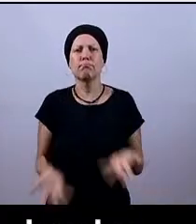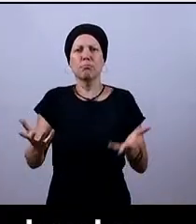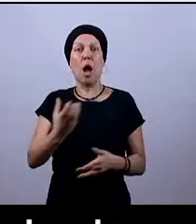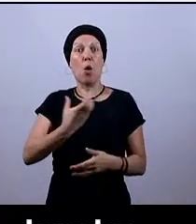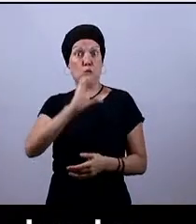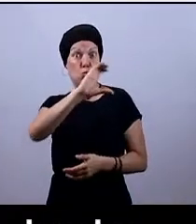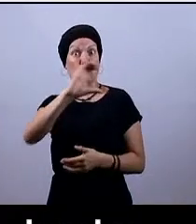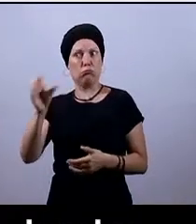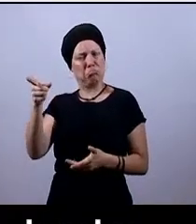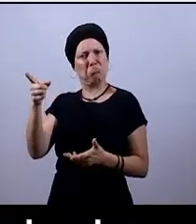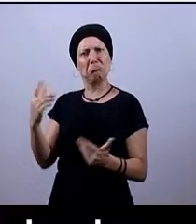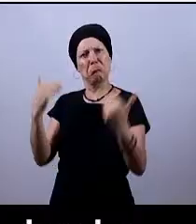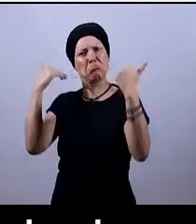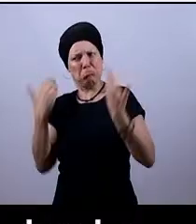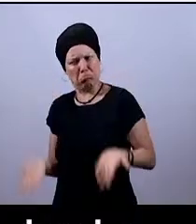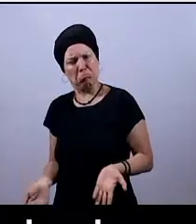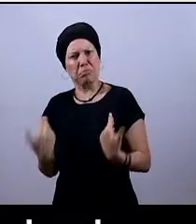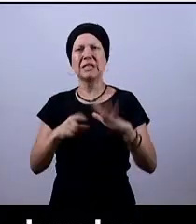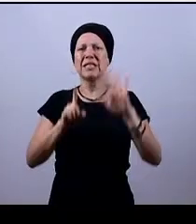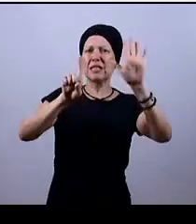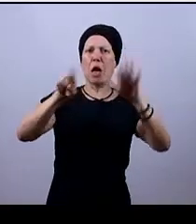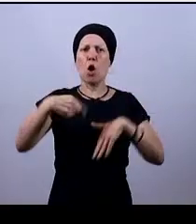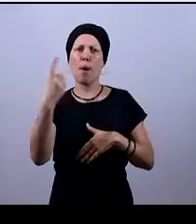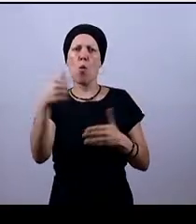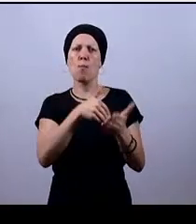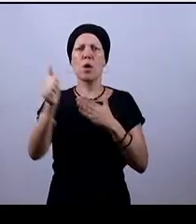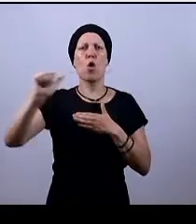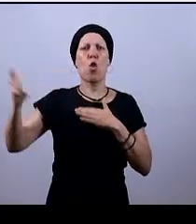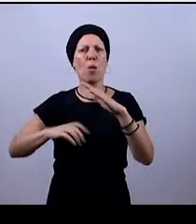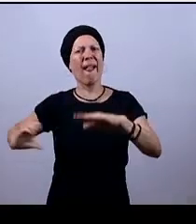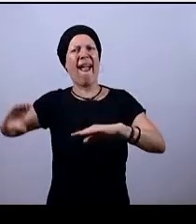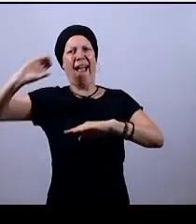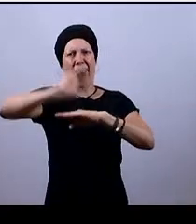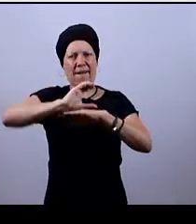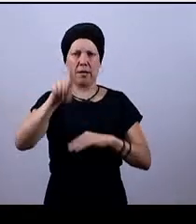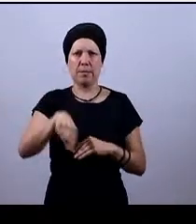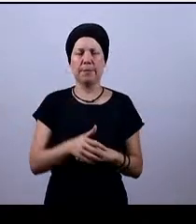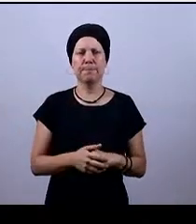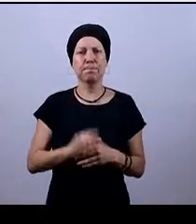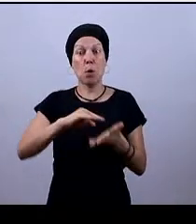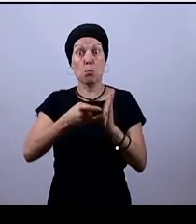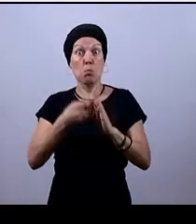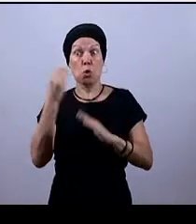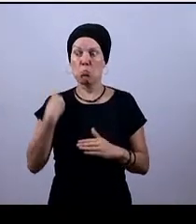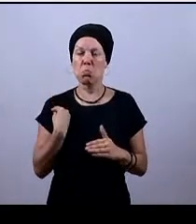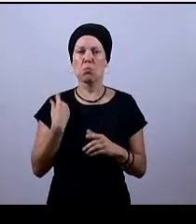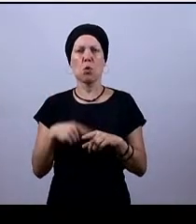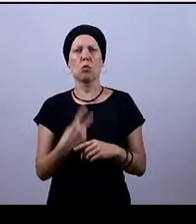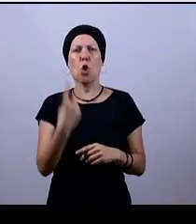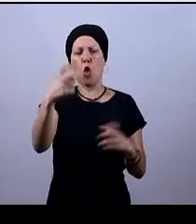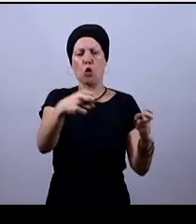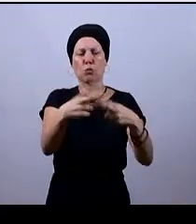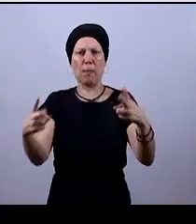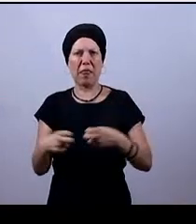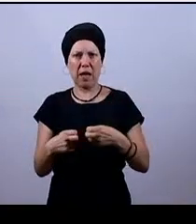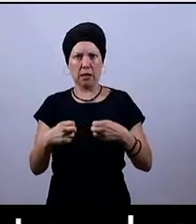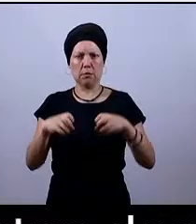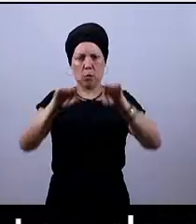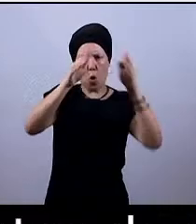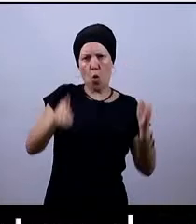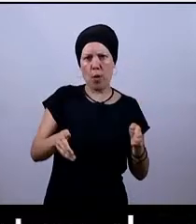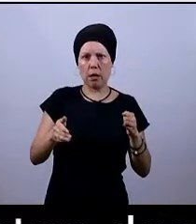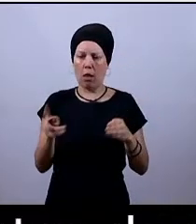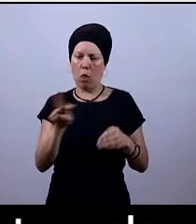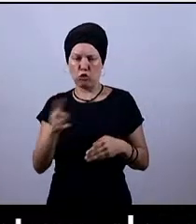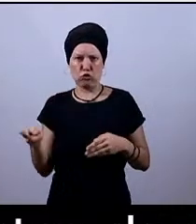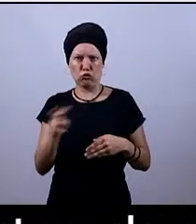Ayuntamiento cacereño que invertirá 6,1 millones de euros. El proyecto plantea 2 piscinas cubiertas, una polivalente